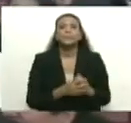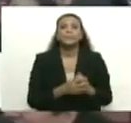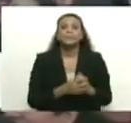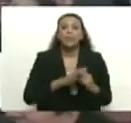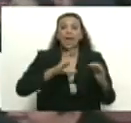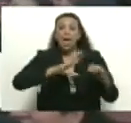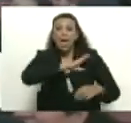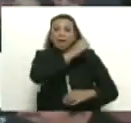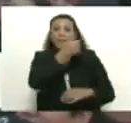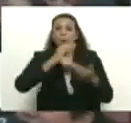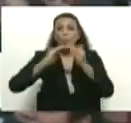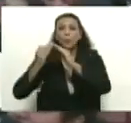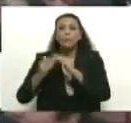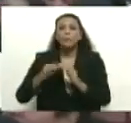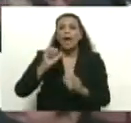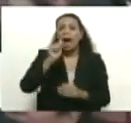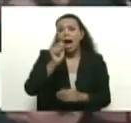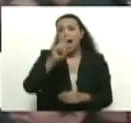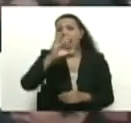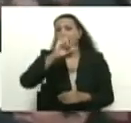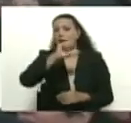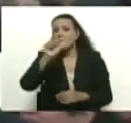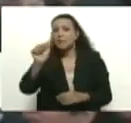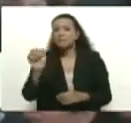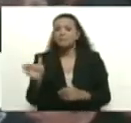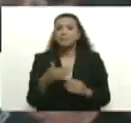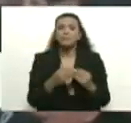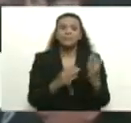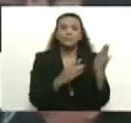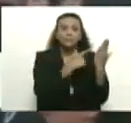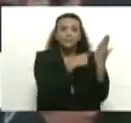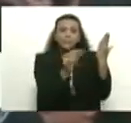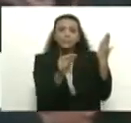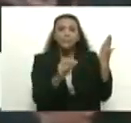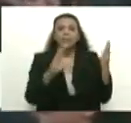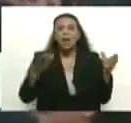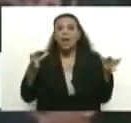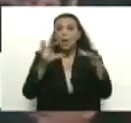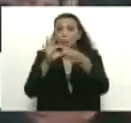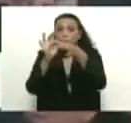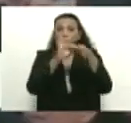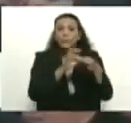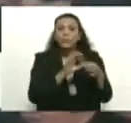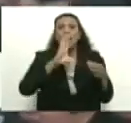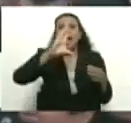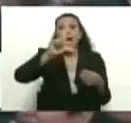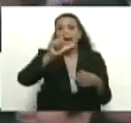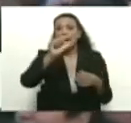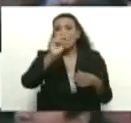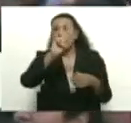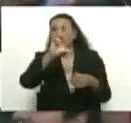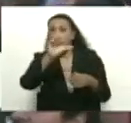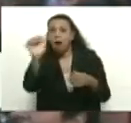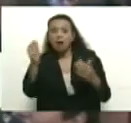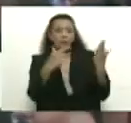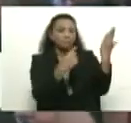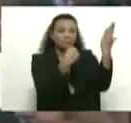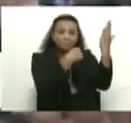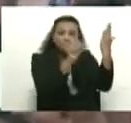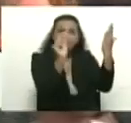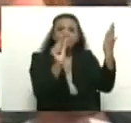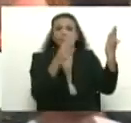Jefe de comunidad, Aribis Llanes, de la Unión. Clara Celina Garcés de